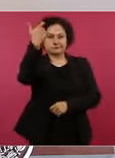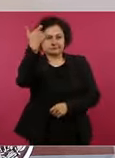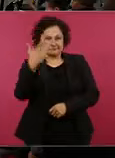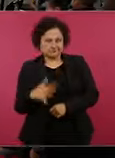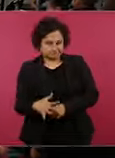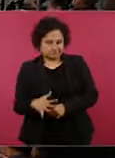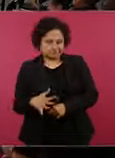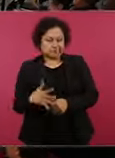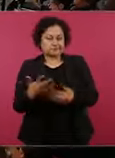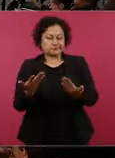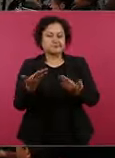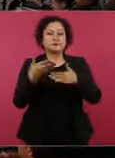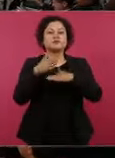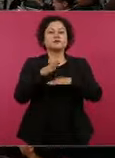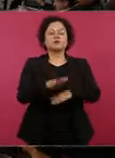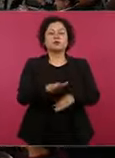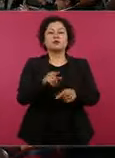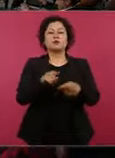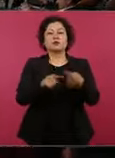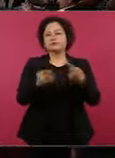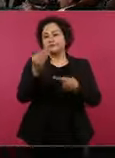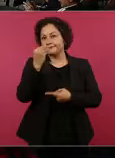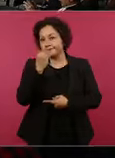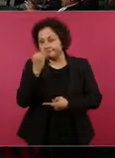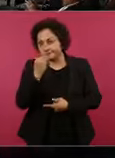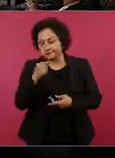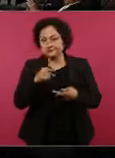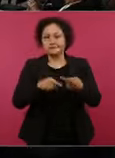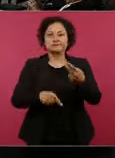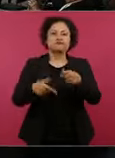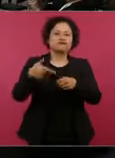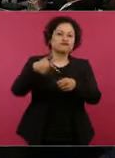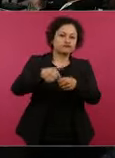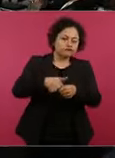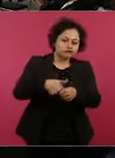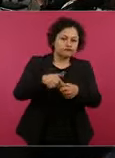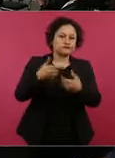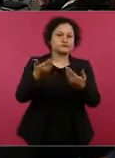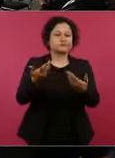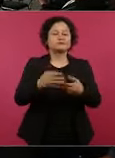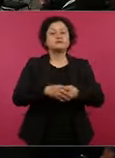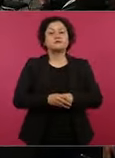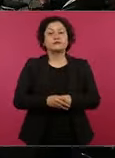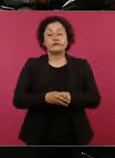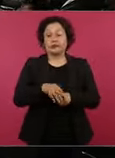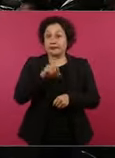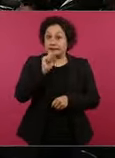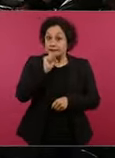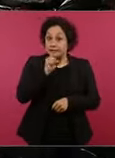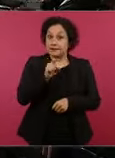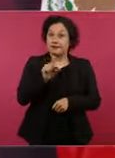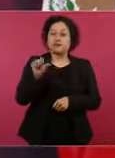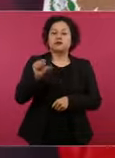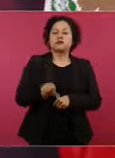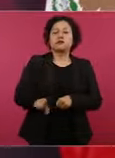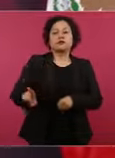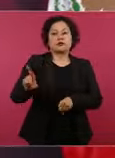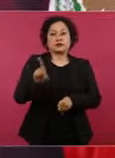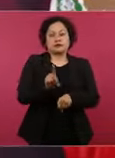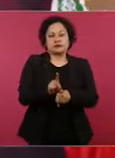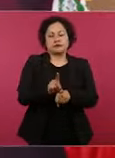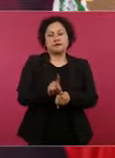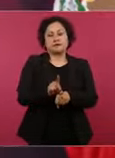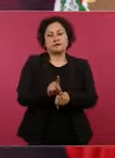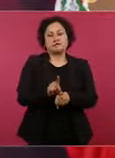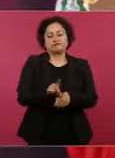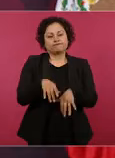combustibles y también este día. Muy especial. Vamos a entregar